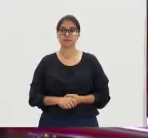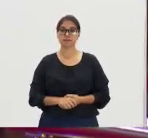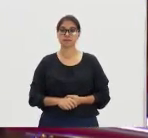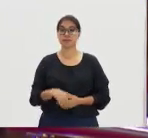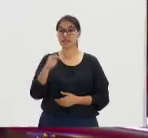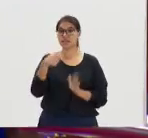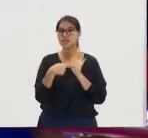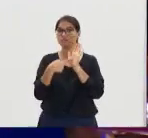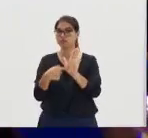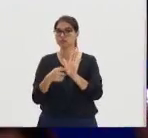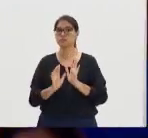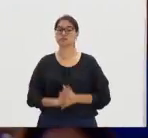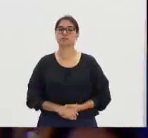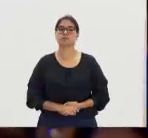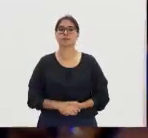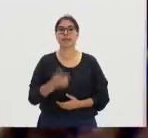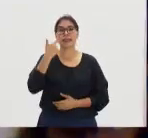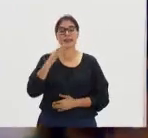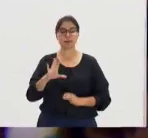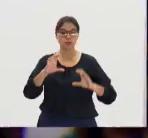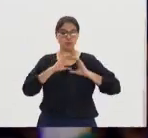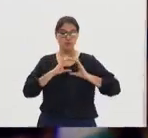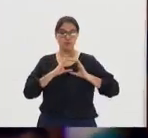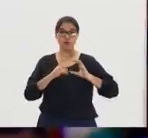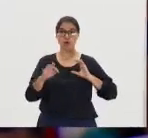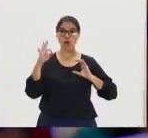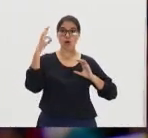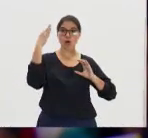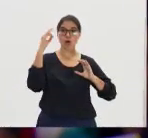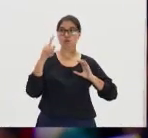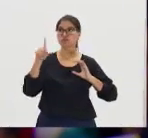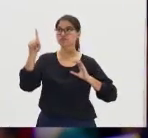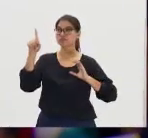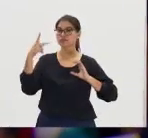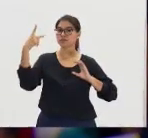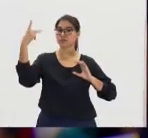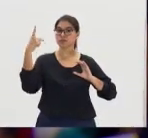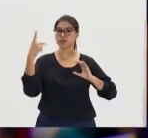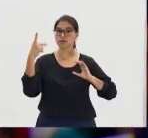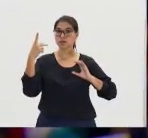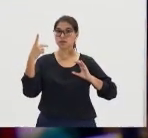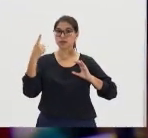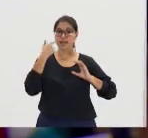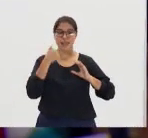Porque una persona que tiene corazón pastoral jamás va a estar comiendo bien él y la gente va a estar comiendo migajas.